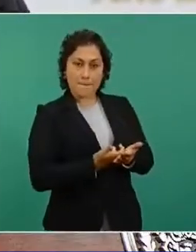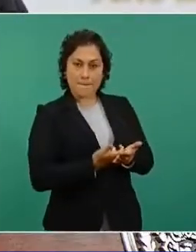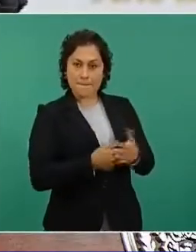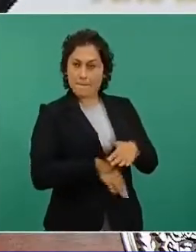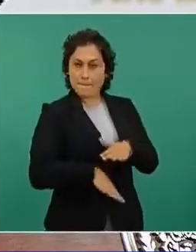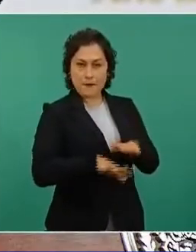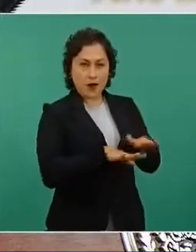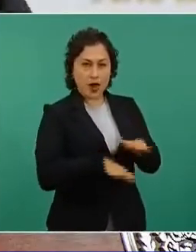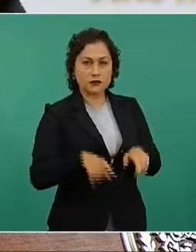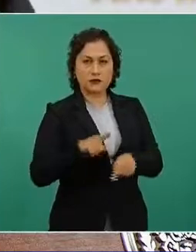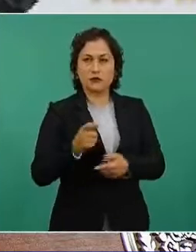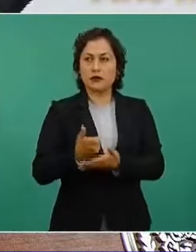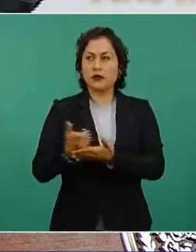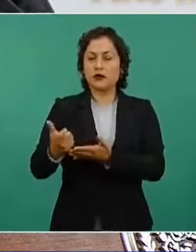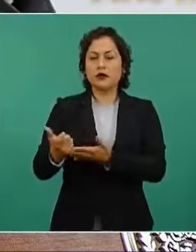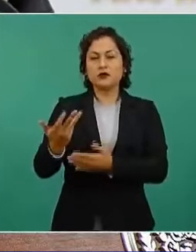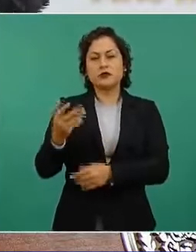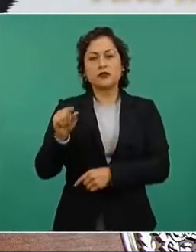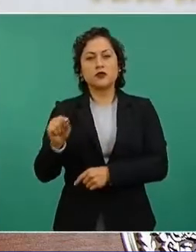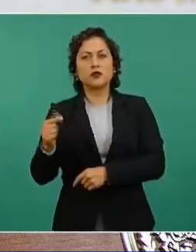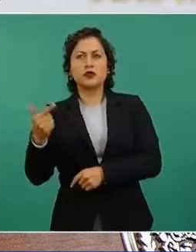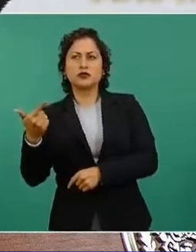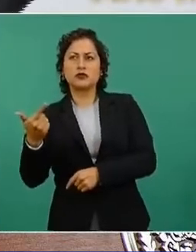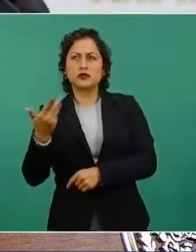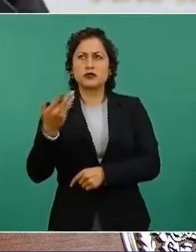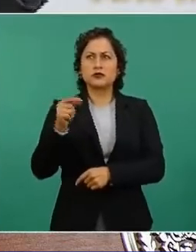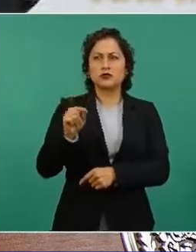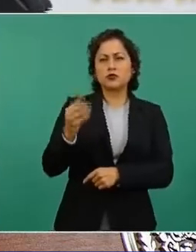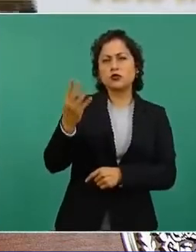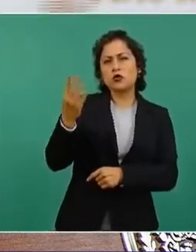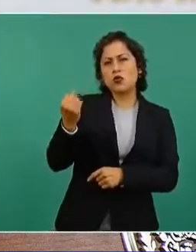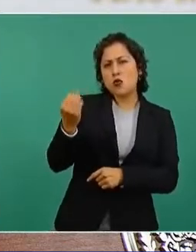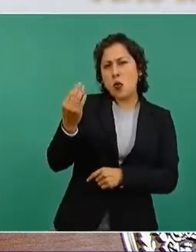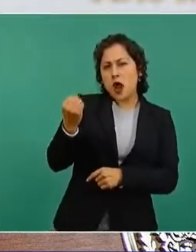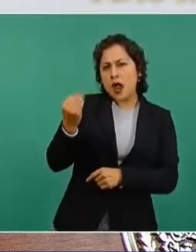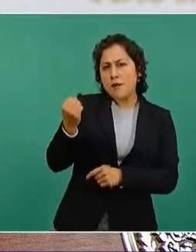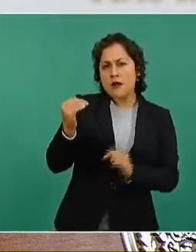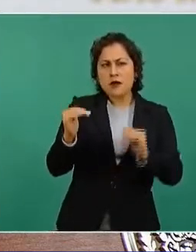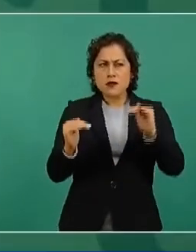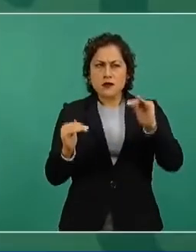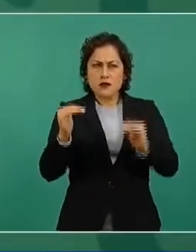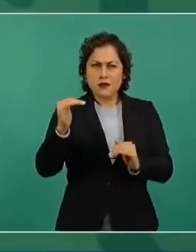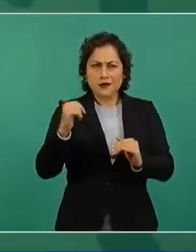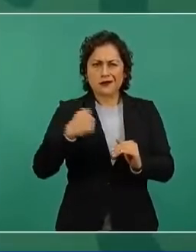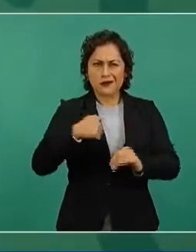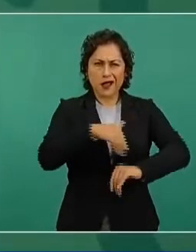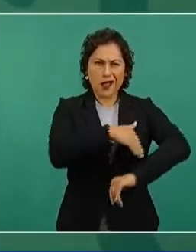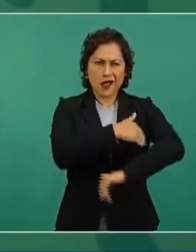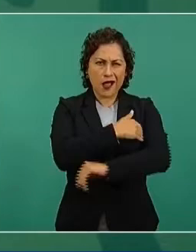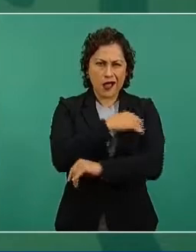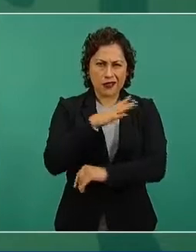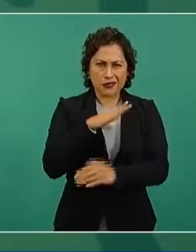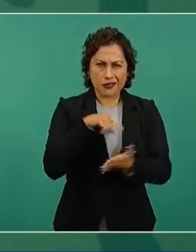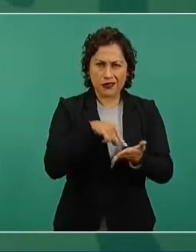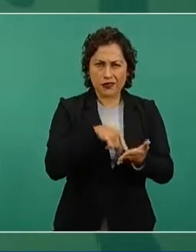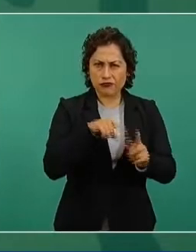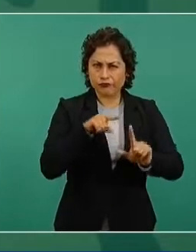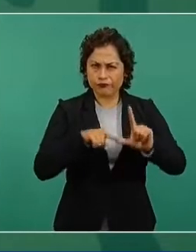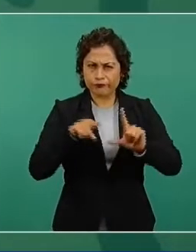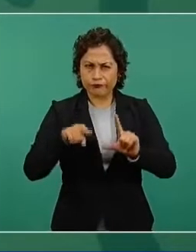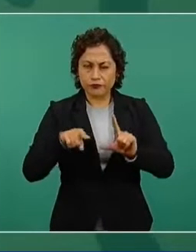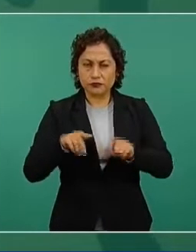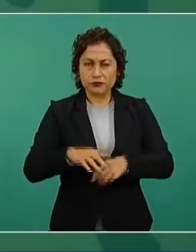5.7, 5.9, por ahí tengo el dato.